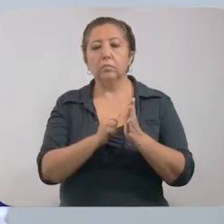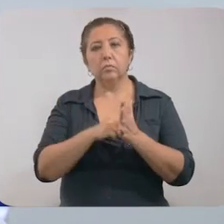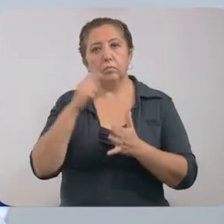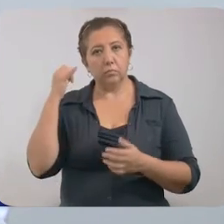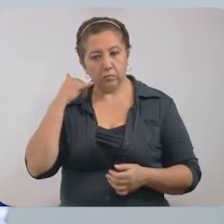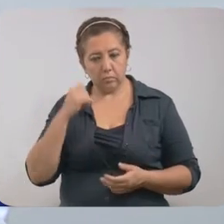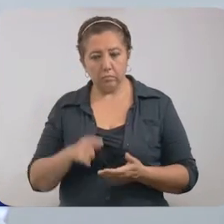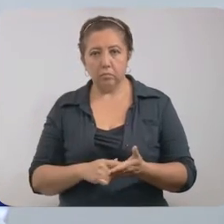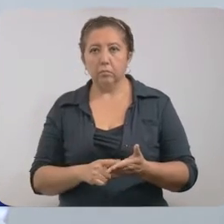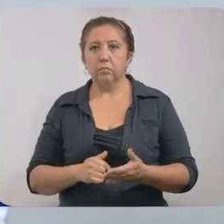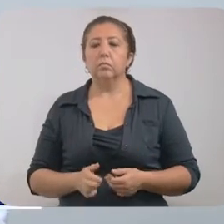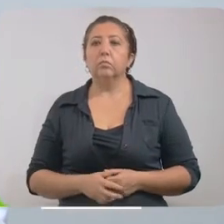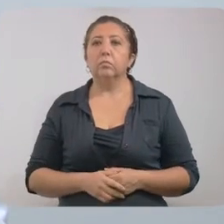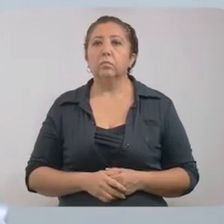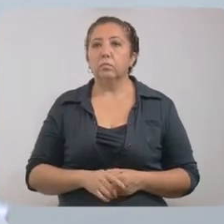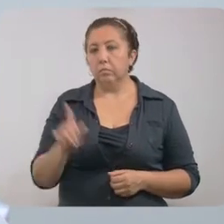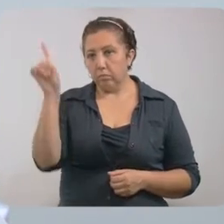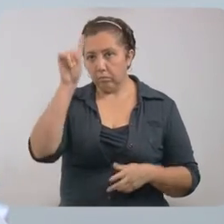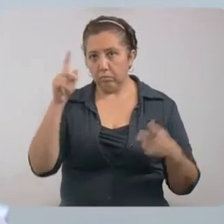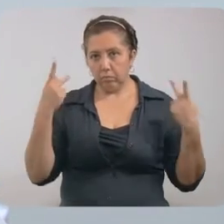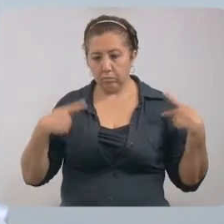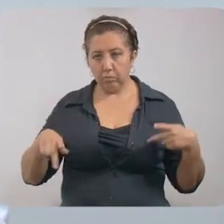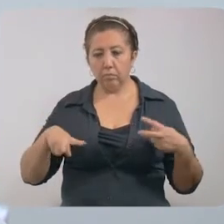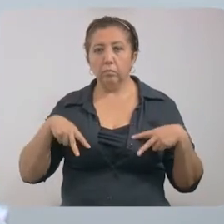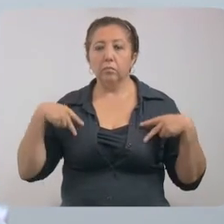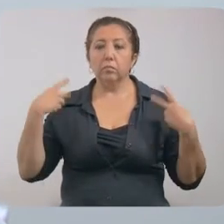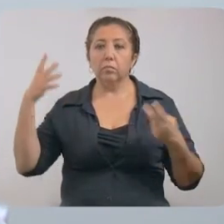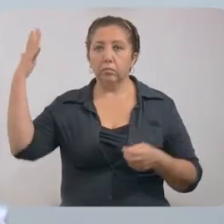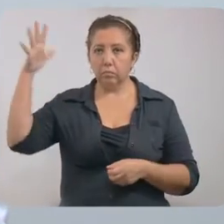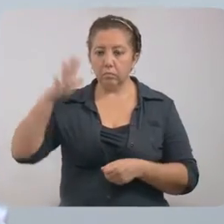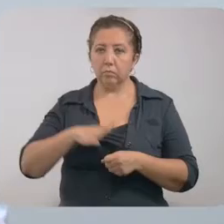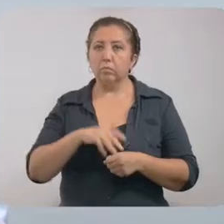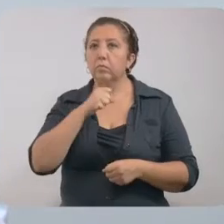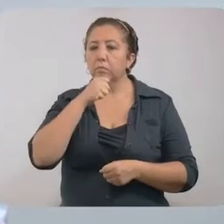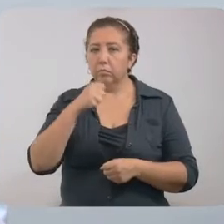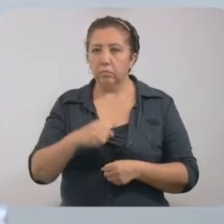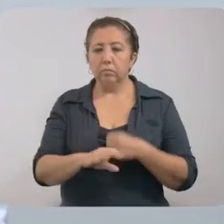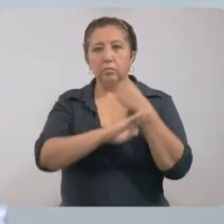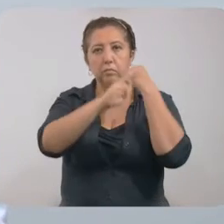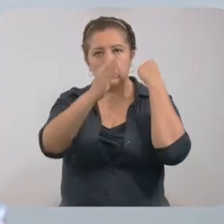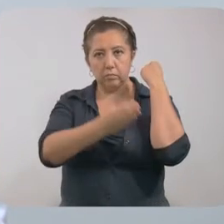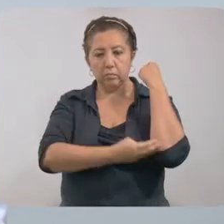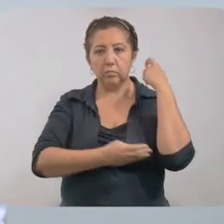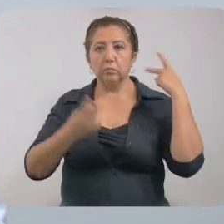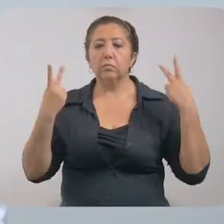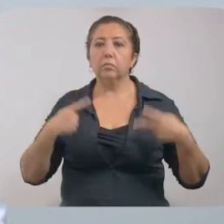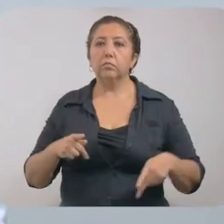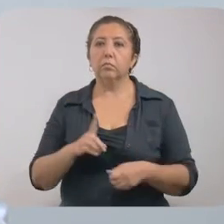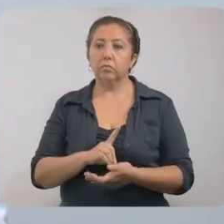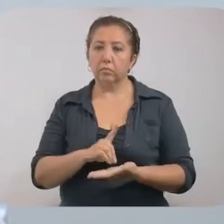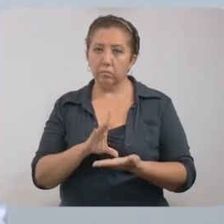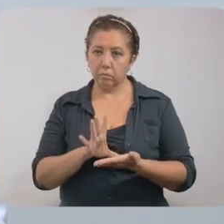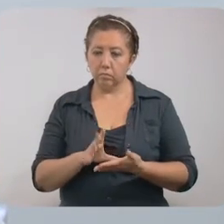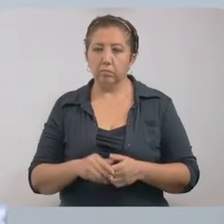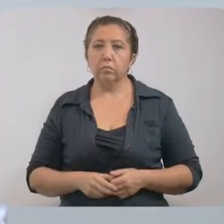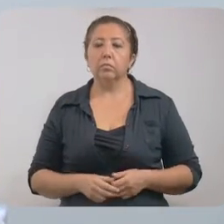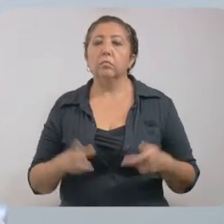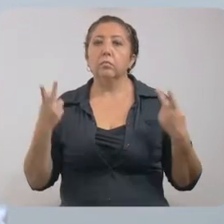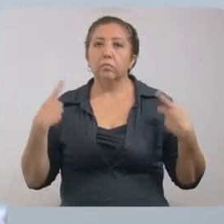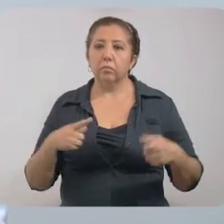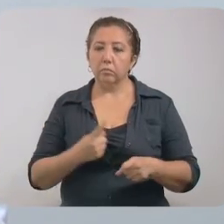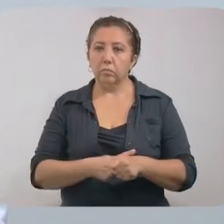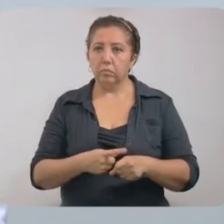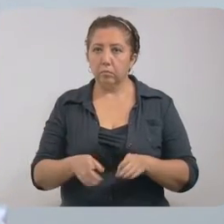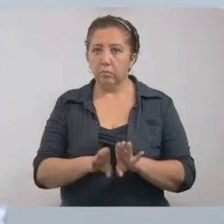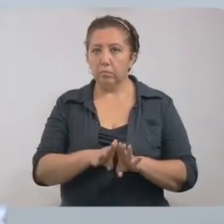para los sistemas Android y Apple. Recomendamos a la población vulnerable como adultos mayores, mujeres embarazadas, personas con